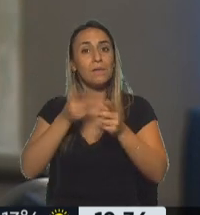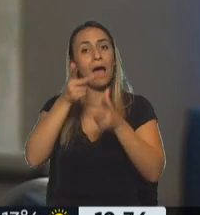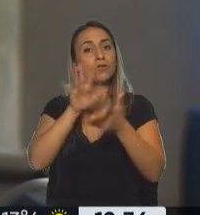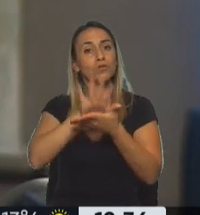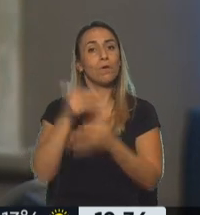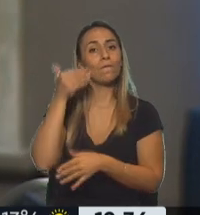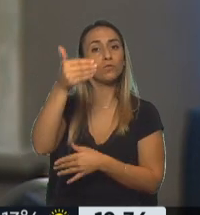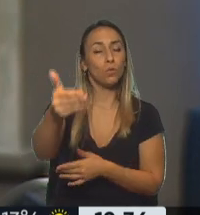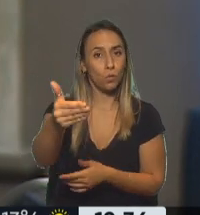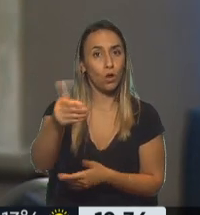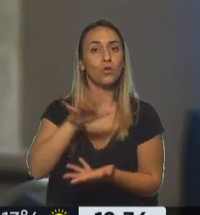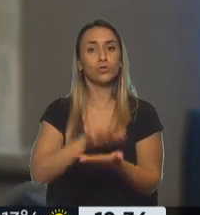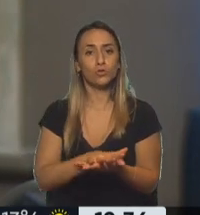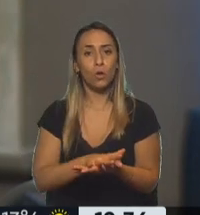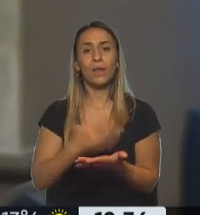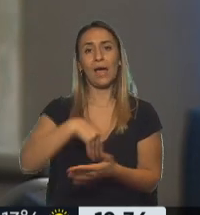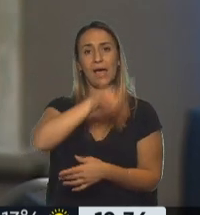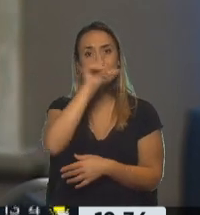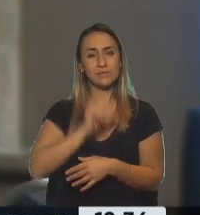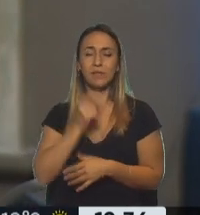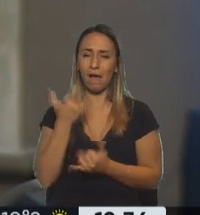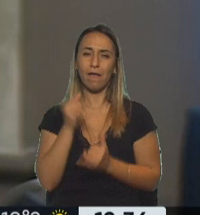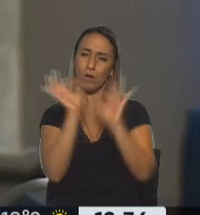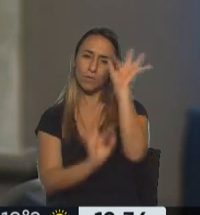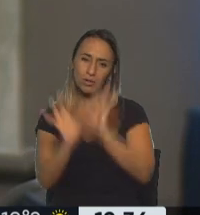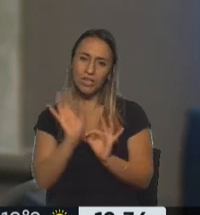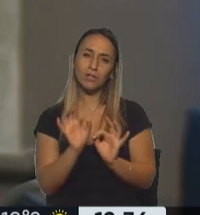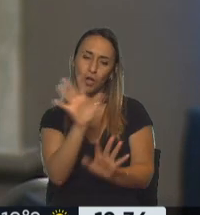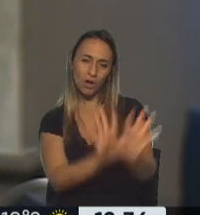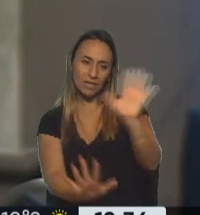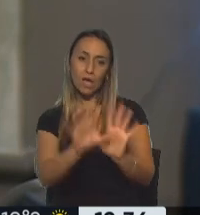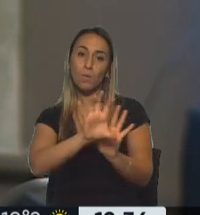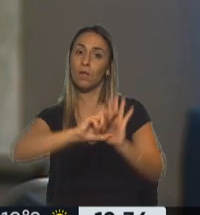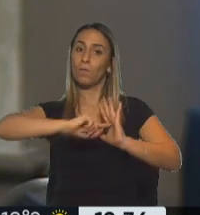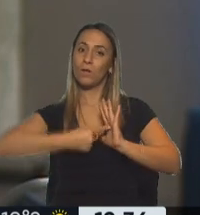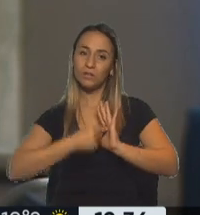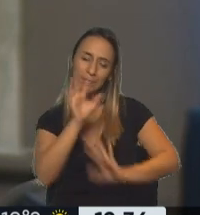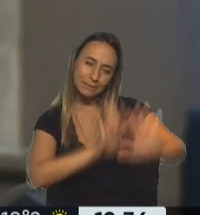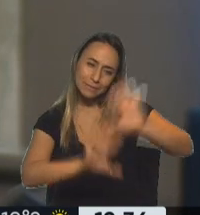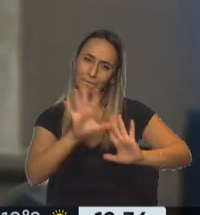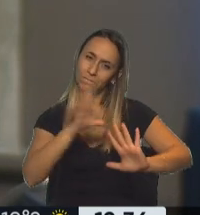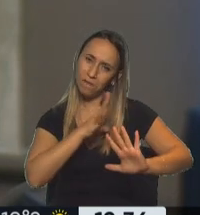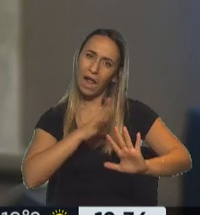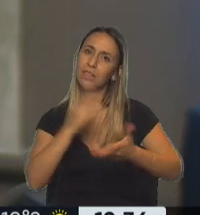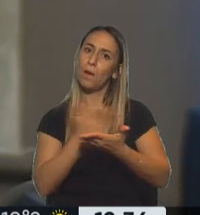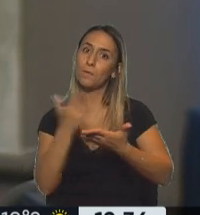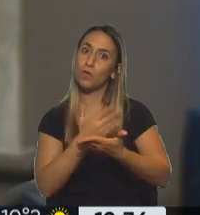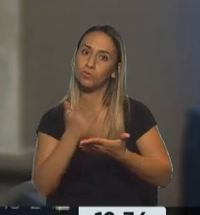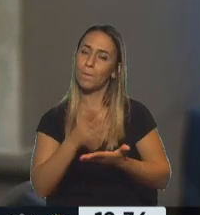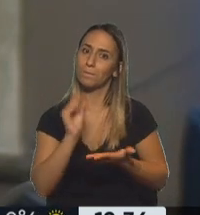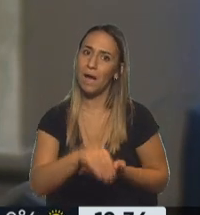habló sobre un proyecto de país, de provincia de Buenos Aires, que precisa que tenga más producción, más